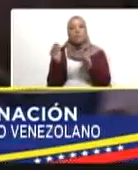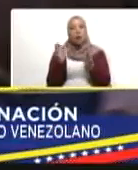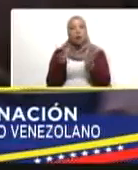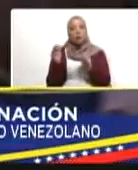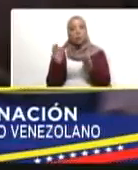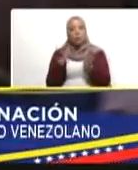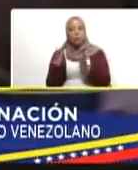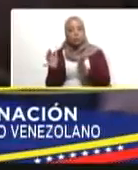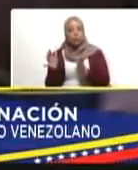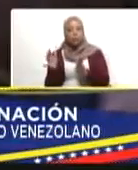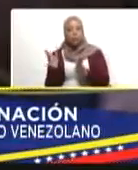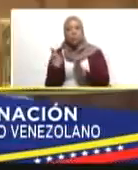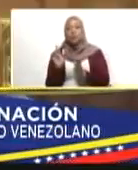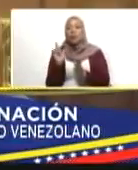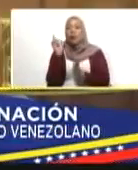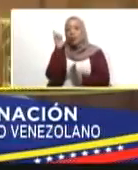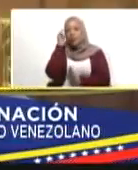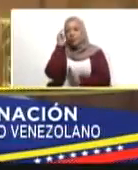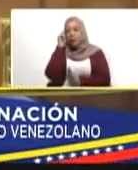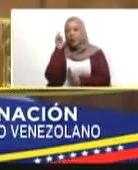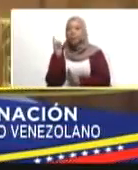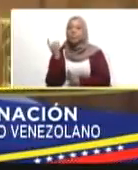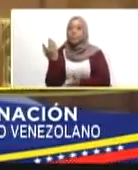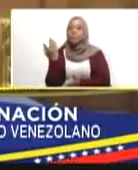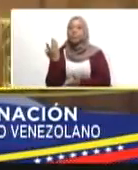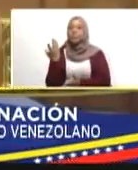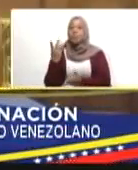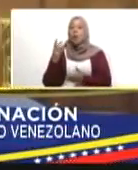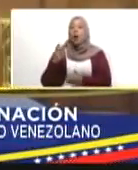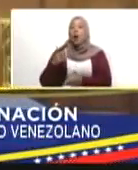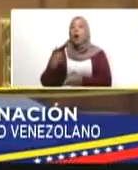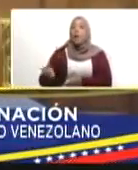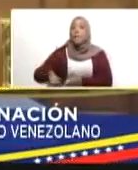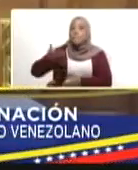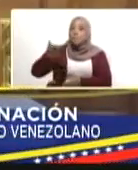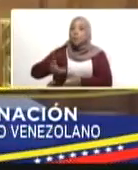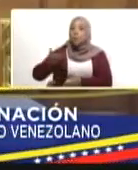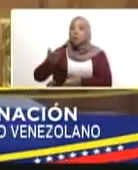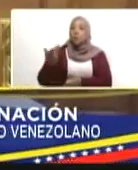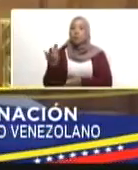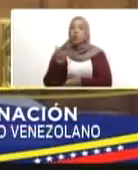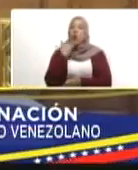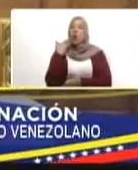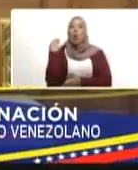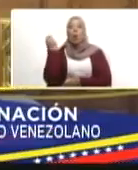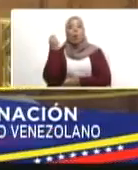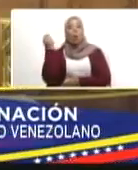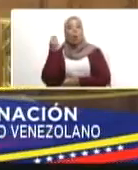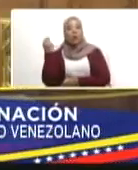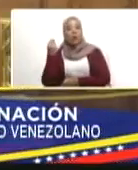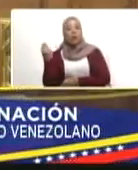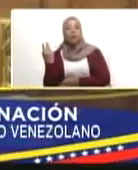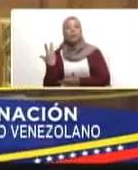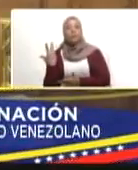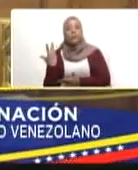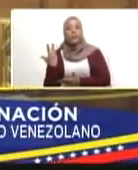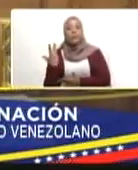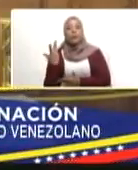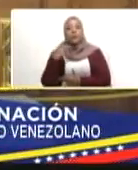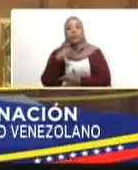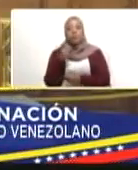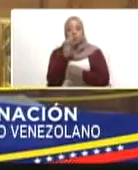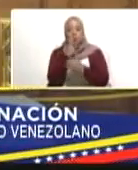Bueno lo más importante es Génesis en ustedes los jóvenes es cultivar